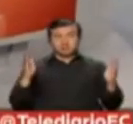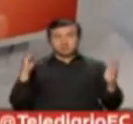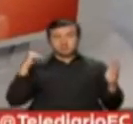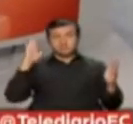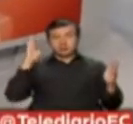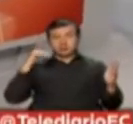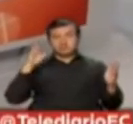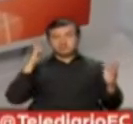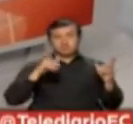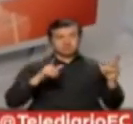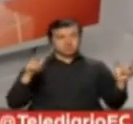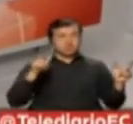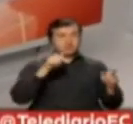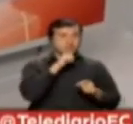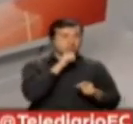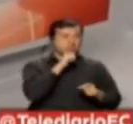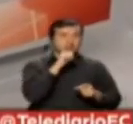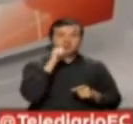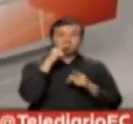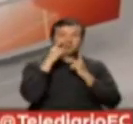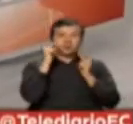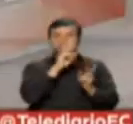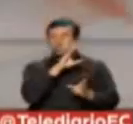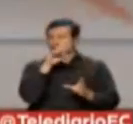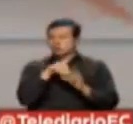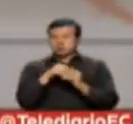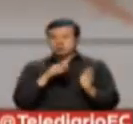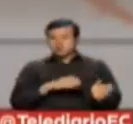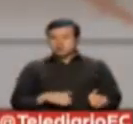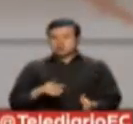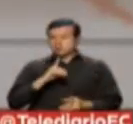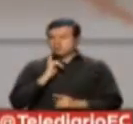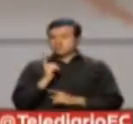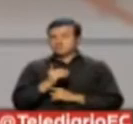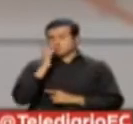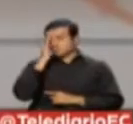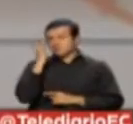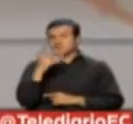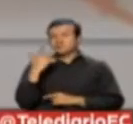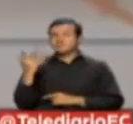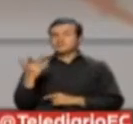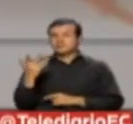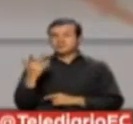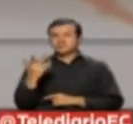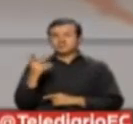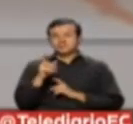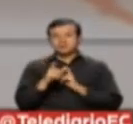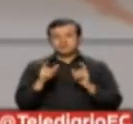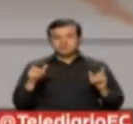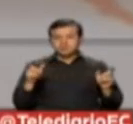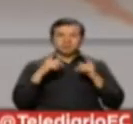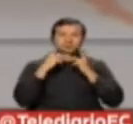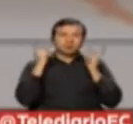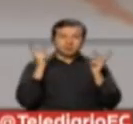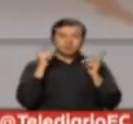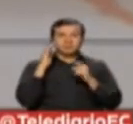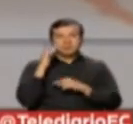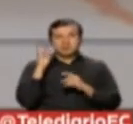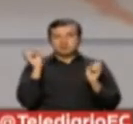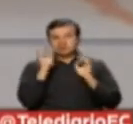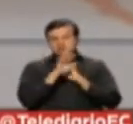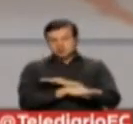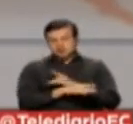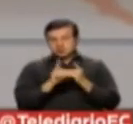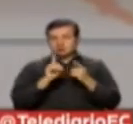habido una migración del privado al público yo creo que básicamente porque el público tiene el elemento de gratuidad